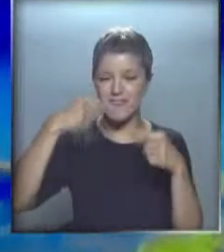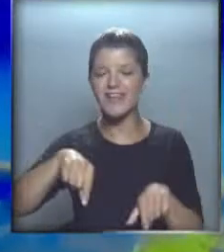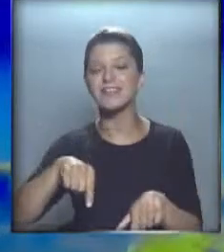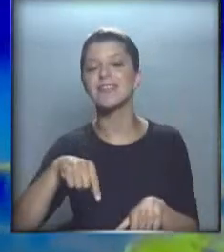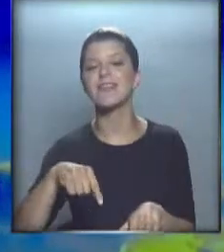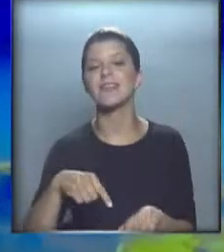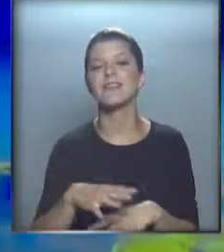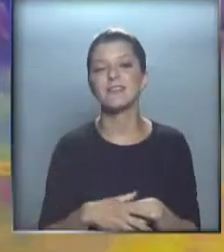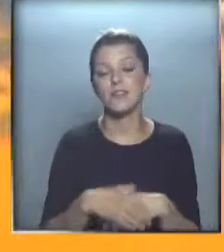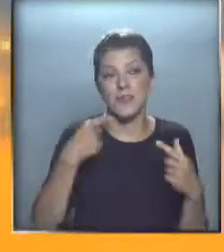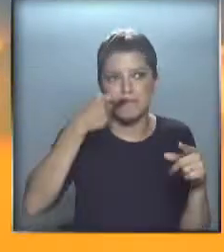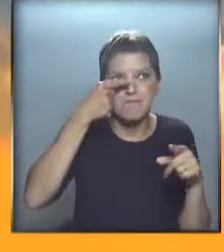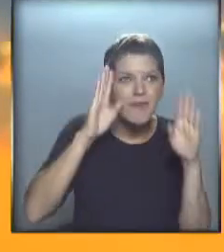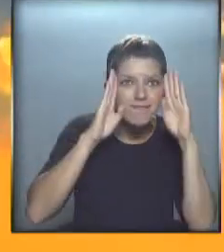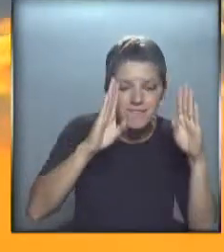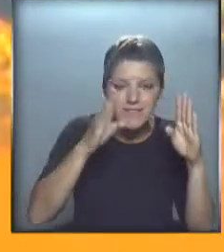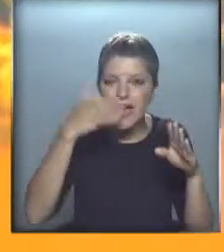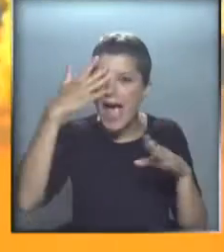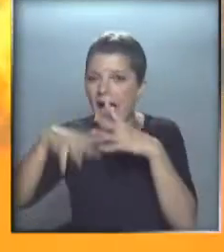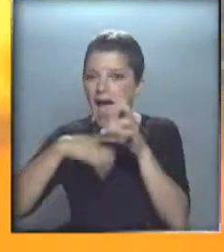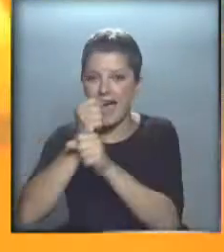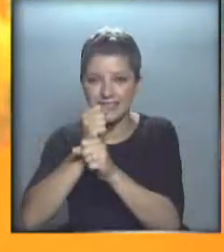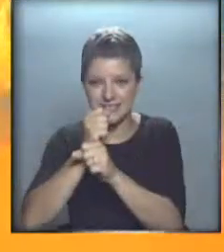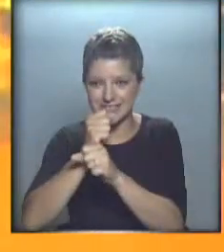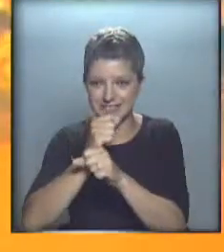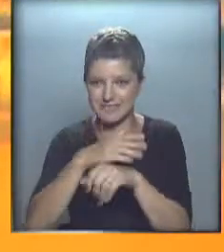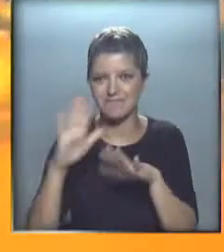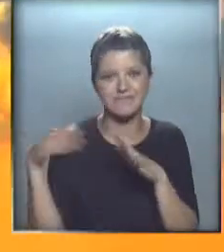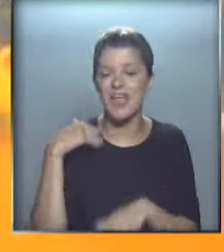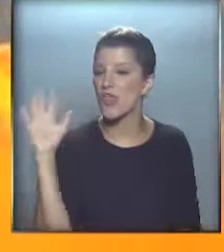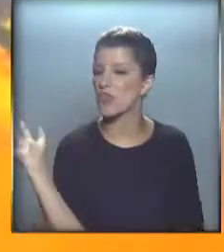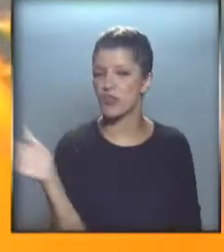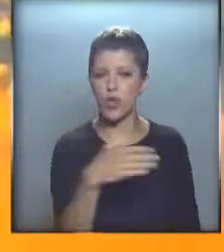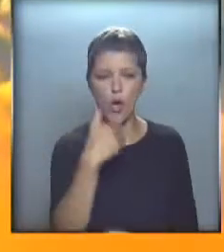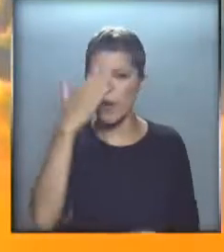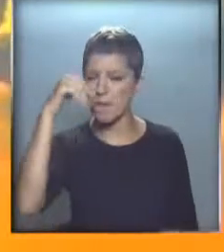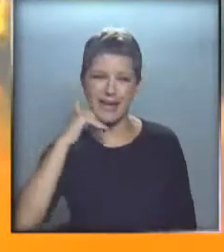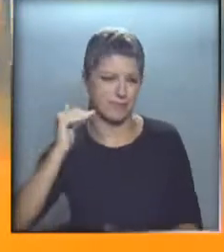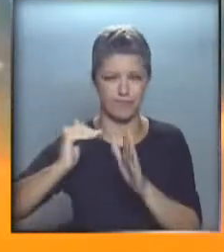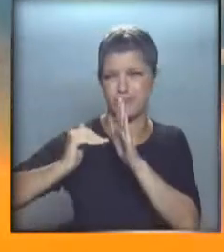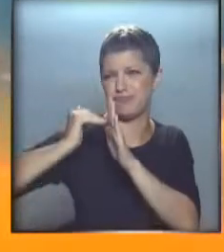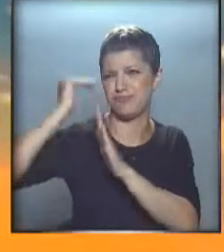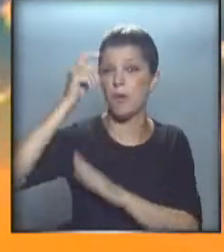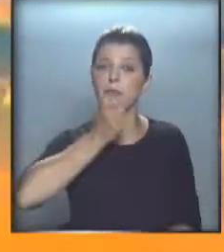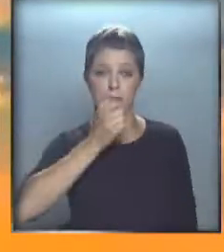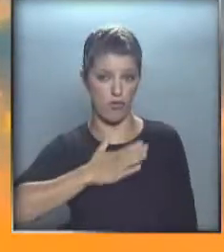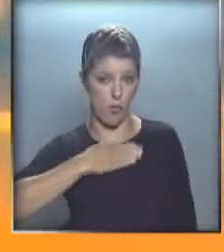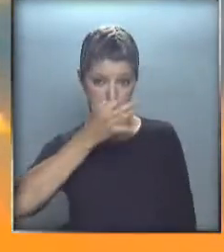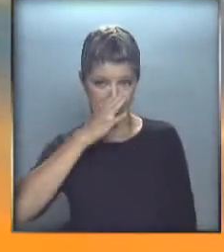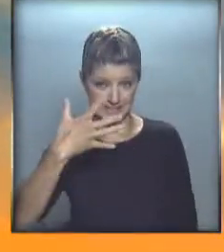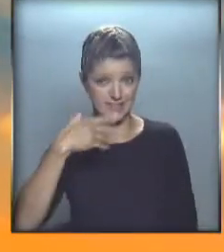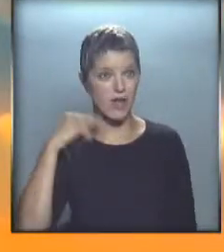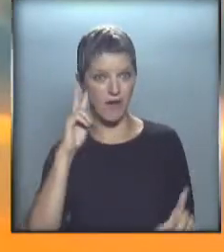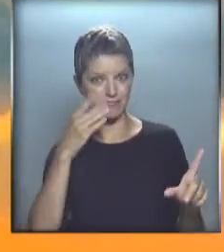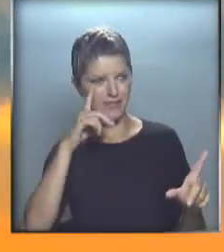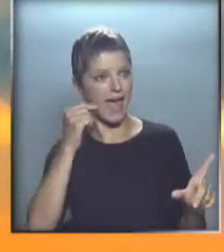y mira, el final hasta no, el final no lo cuentes. Yo tengo 25 y el otro día me enganché viendo un par de capítulos y dices,